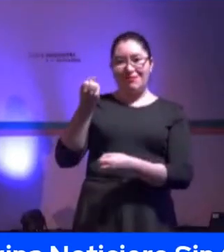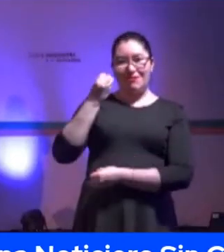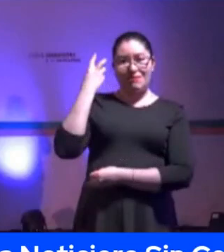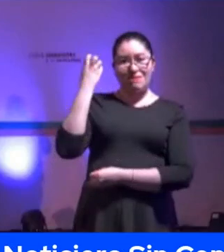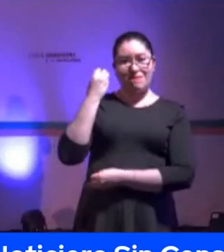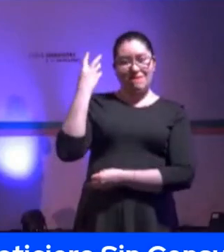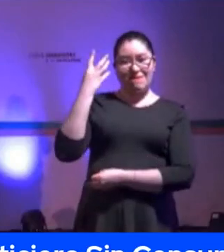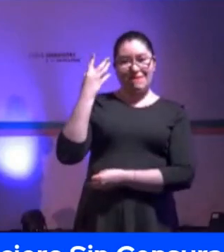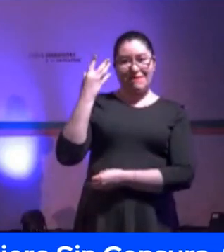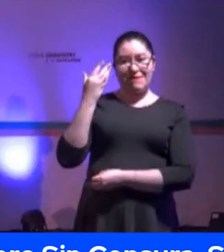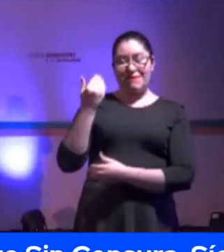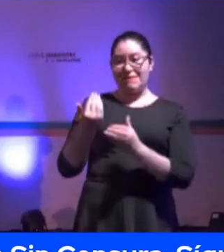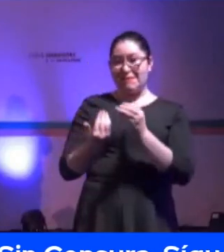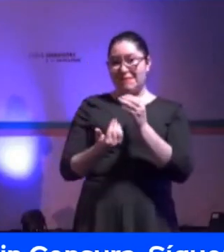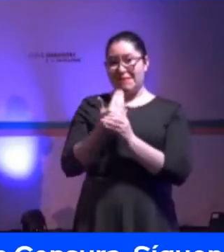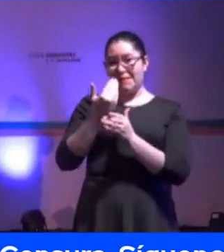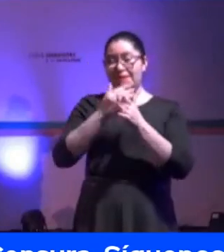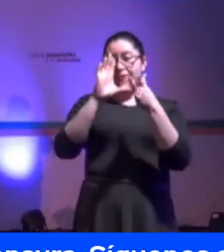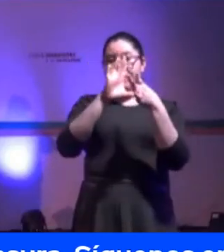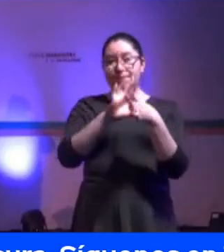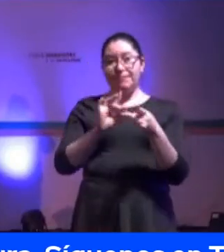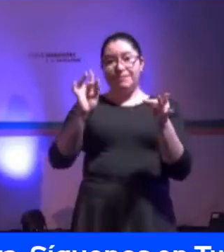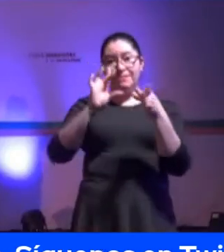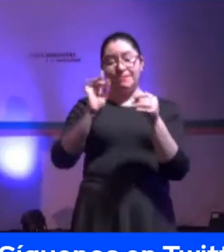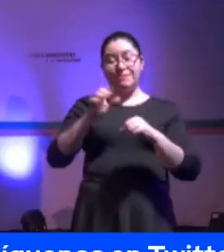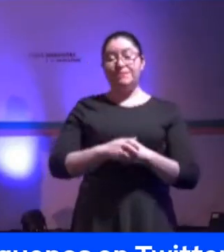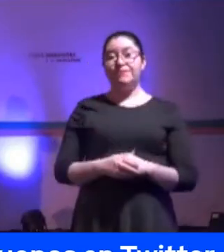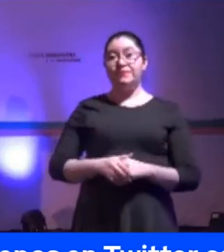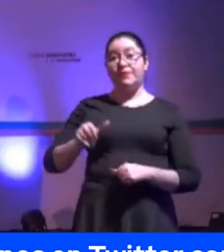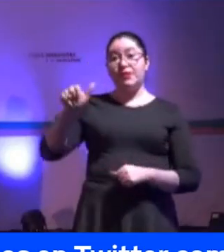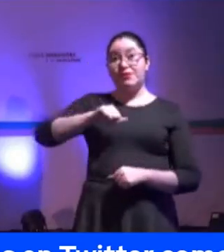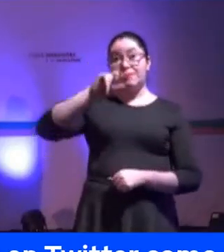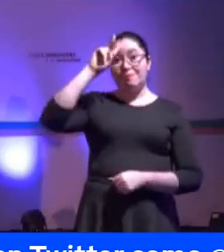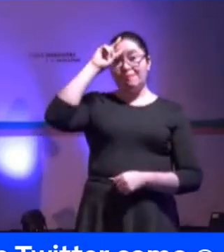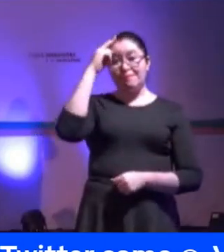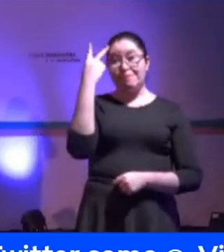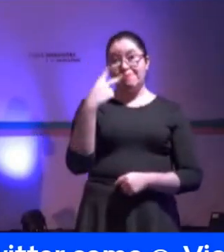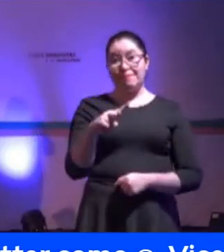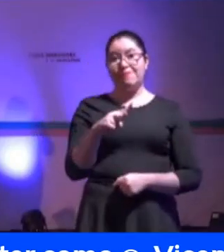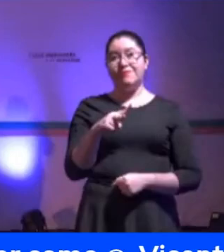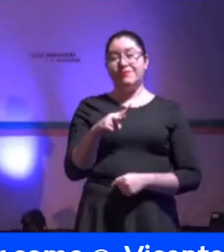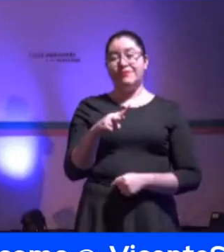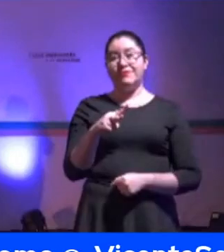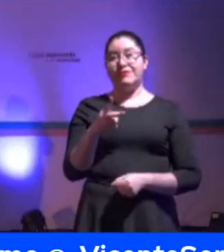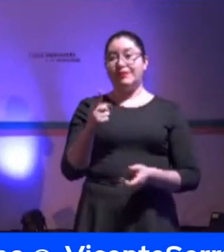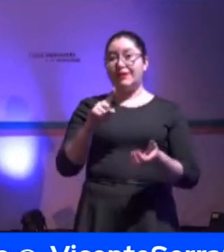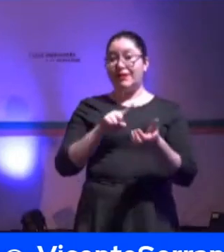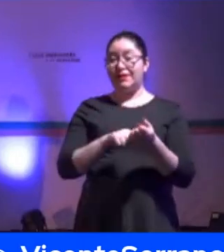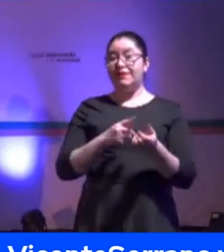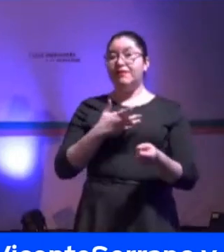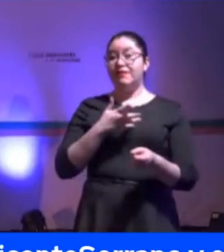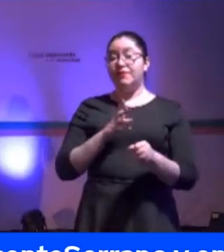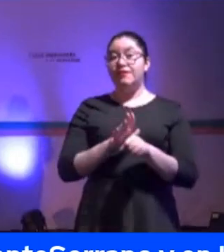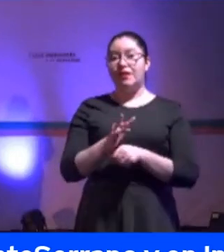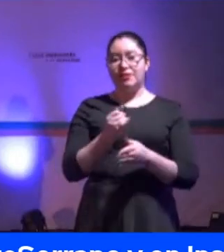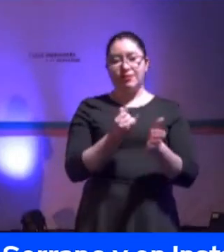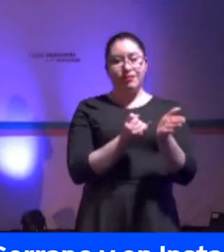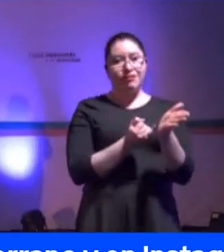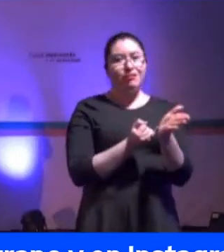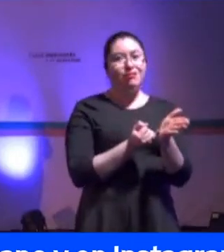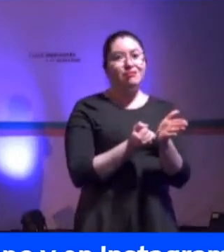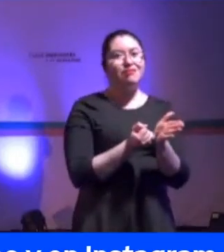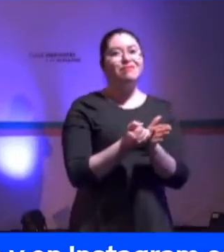conferencia mañanera se habla y se dice. Hoy México es partícipe de las